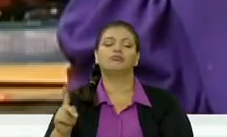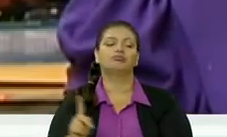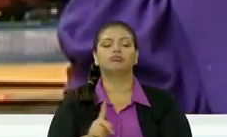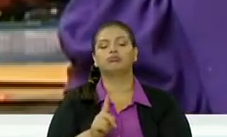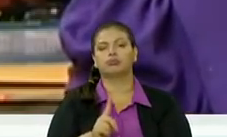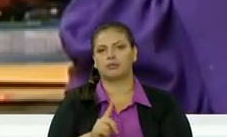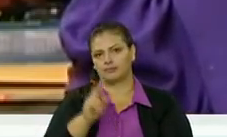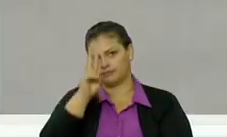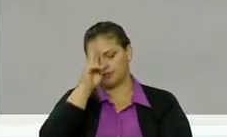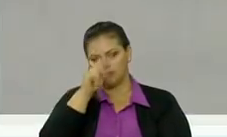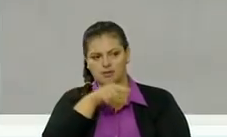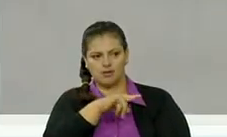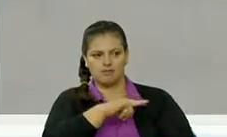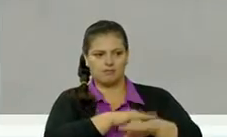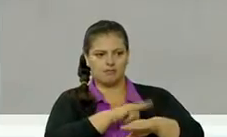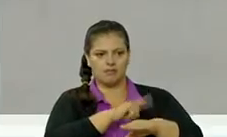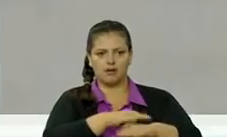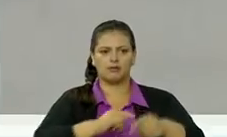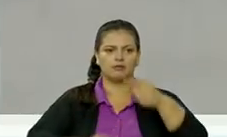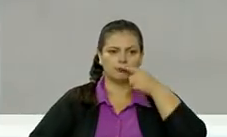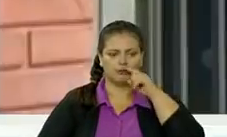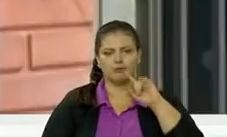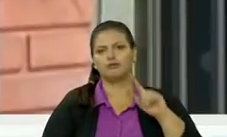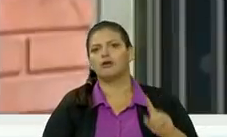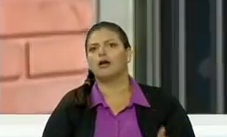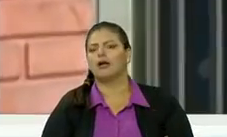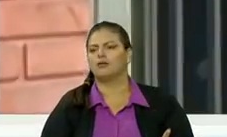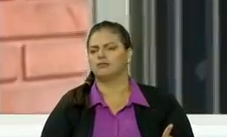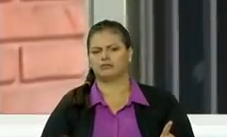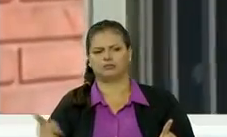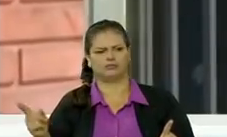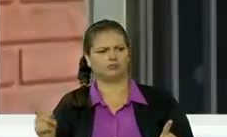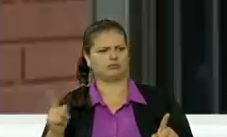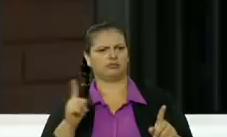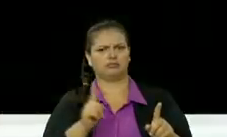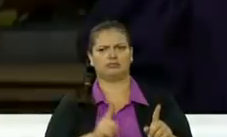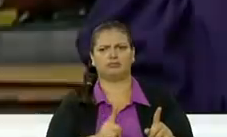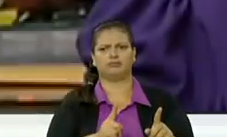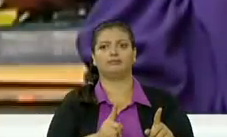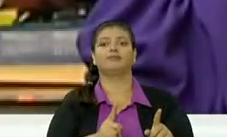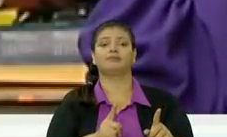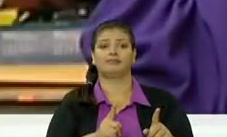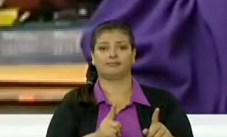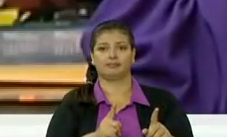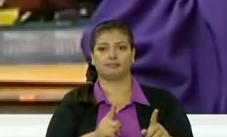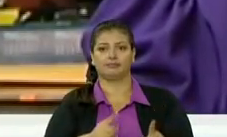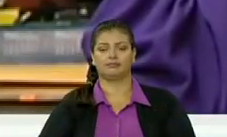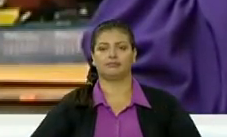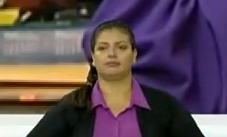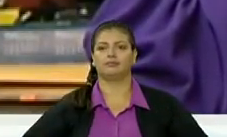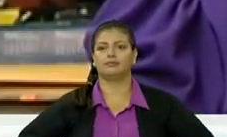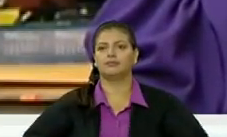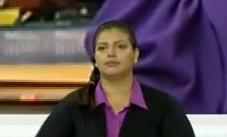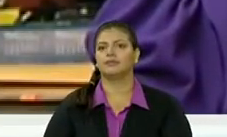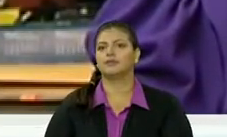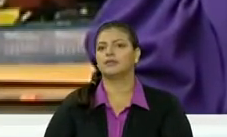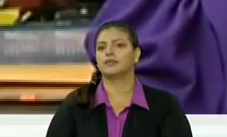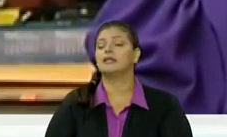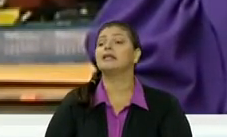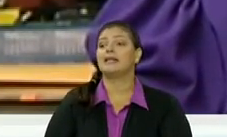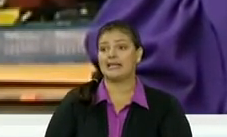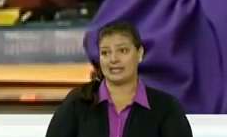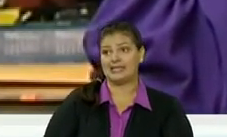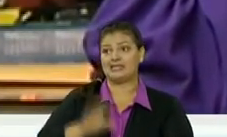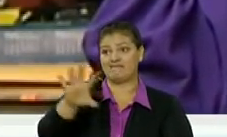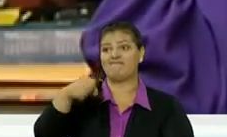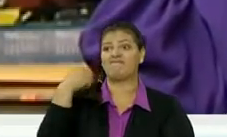también practican niños. Aparte, el acusado aceptó el delito que habría cometido. Como reparación integral, la cantidad de